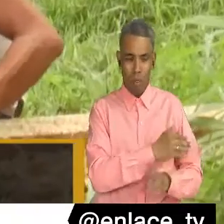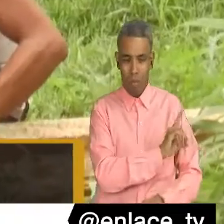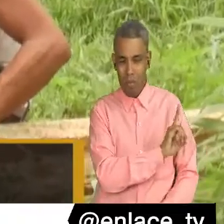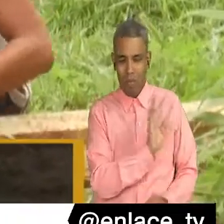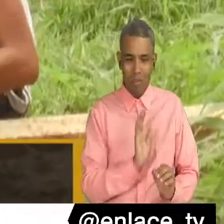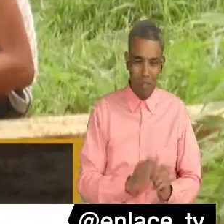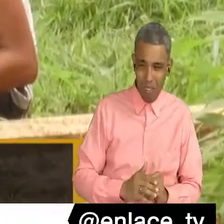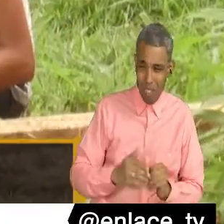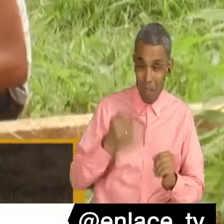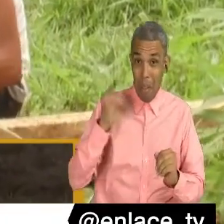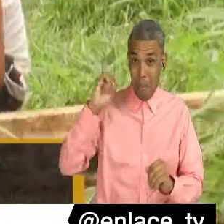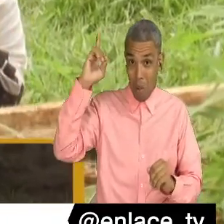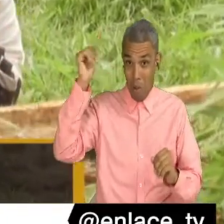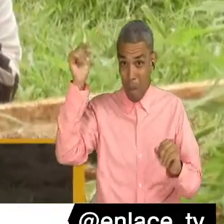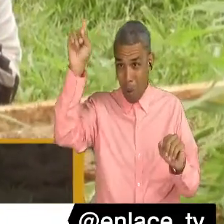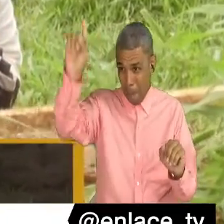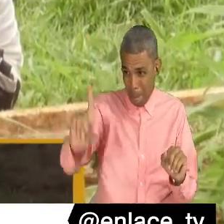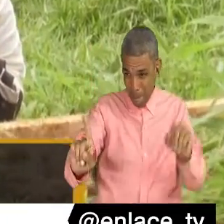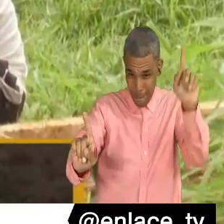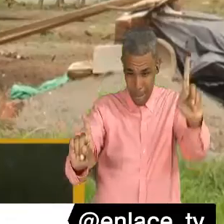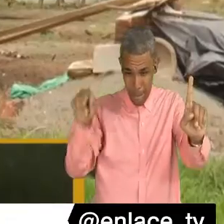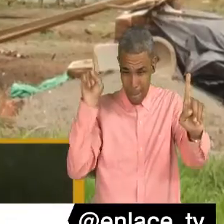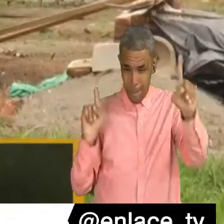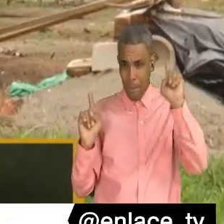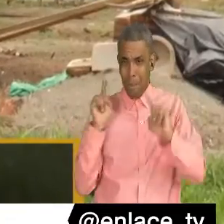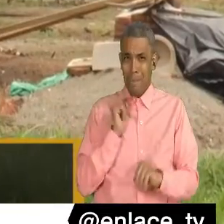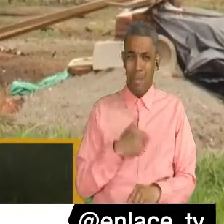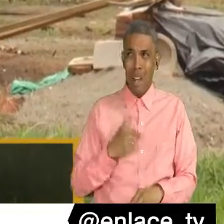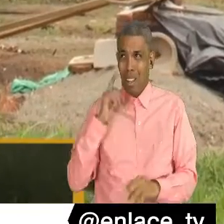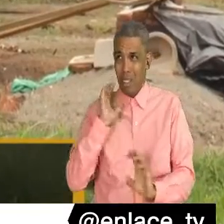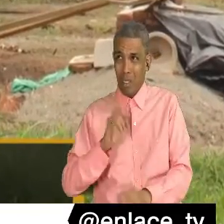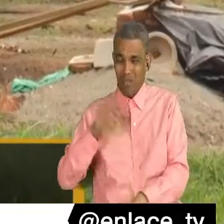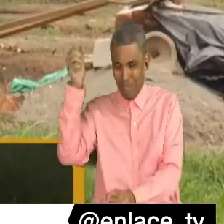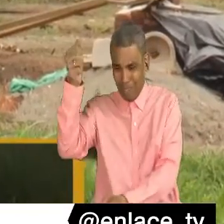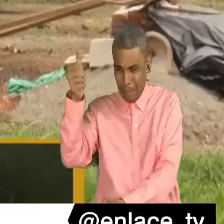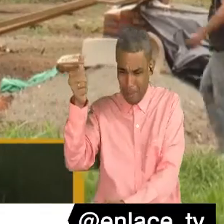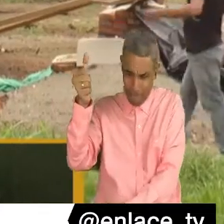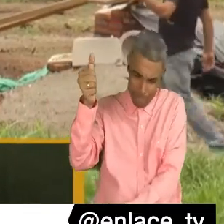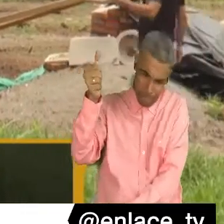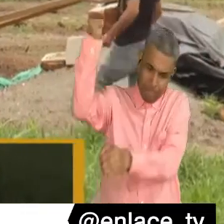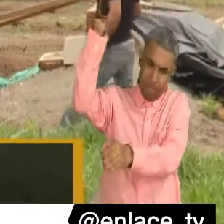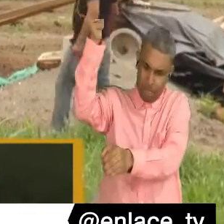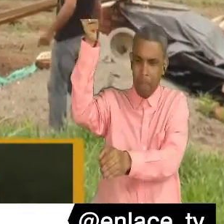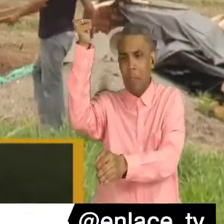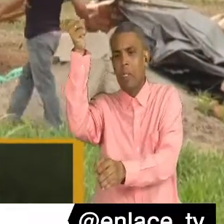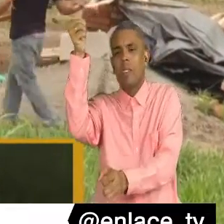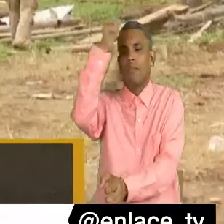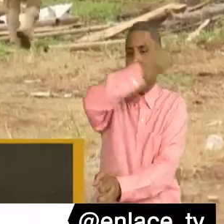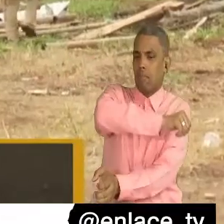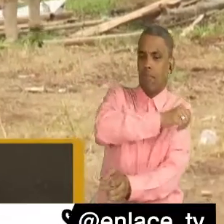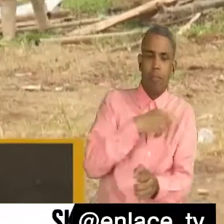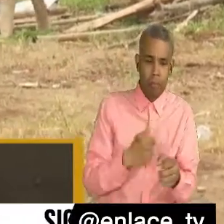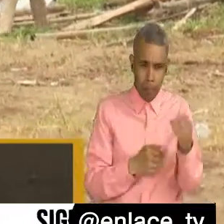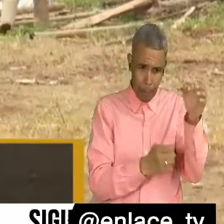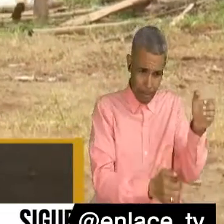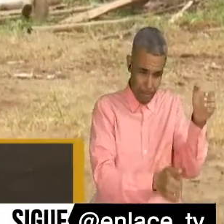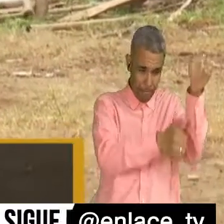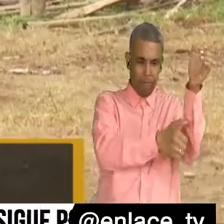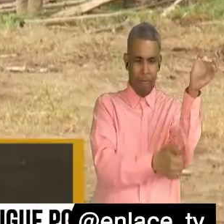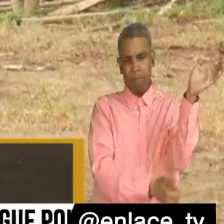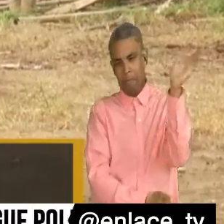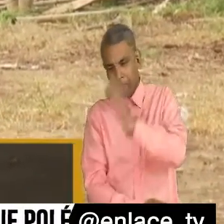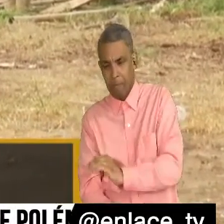pública. Entonces, por este medio estamos solicitándole al alcalde municipal que de una vez por todas abra el